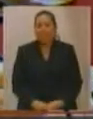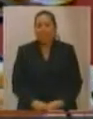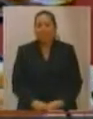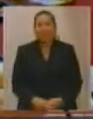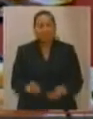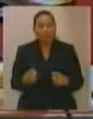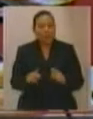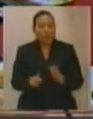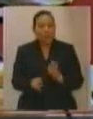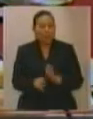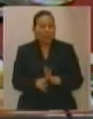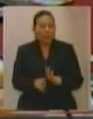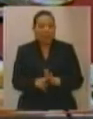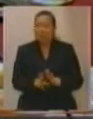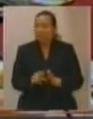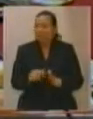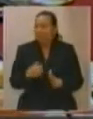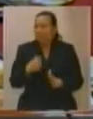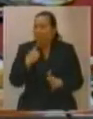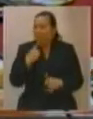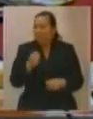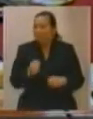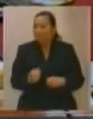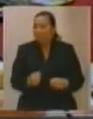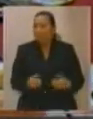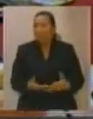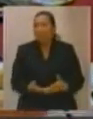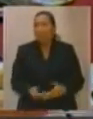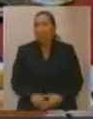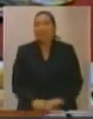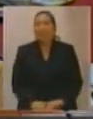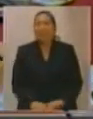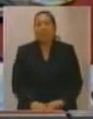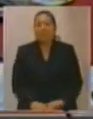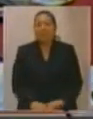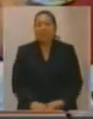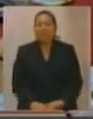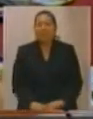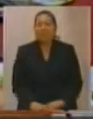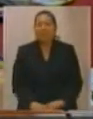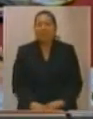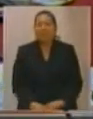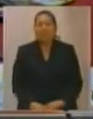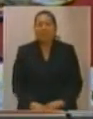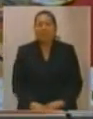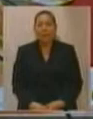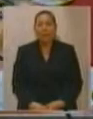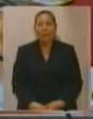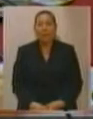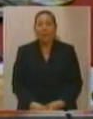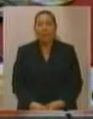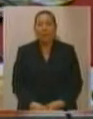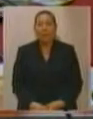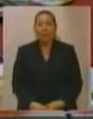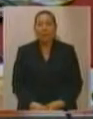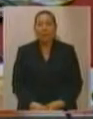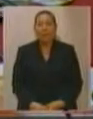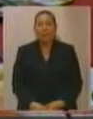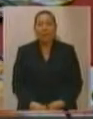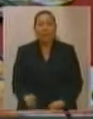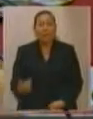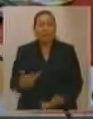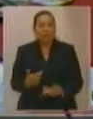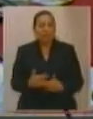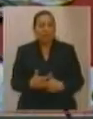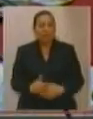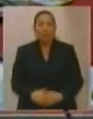Por un acuerdo de voluntades no puedo dar derechos sucesorios. Lo que puedo hacer es disponer del tercio de